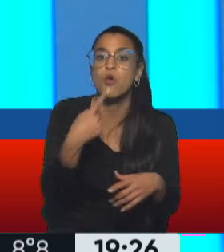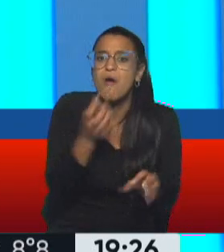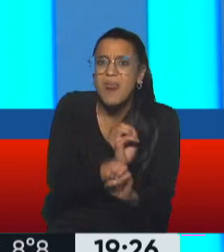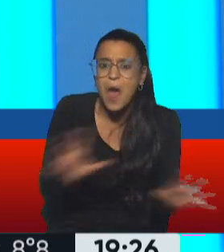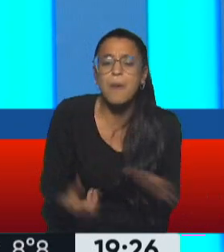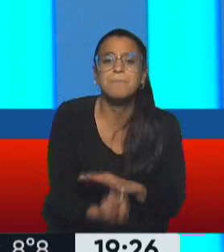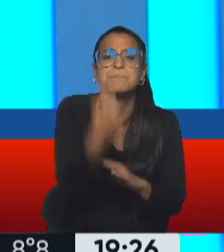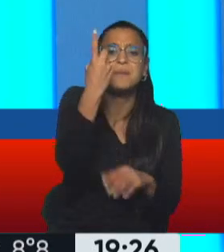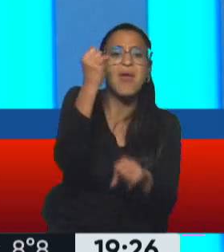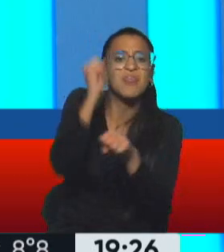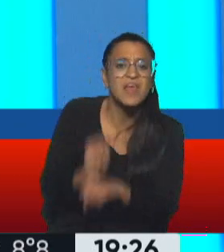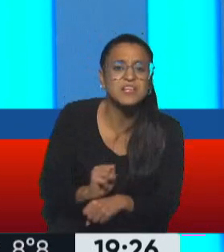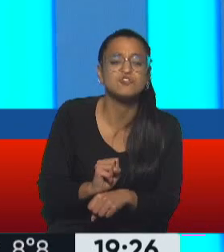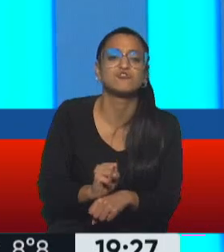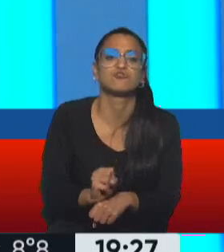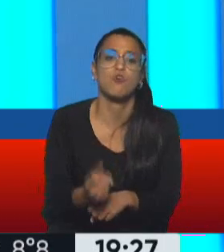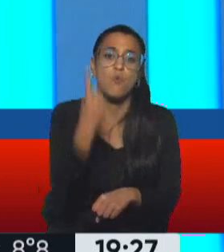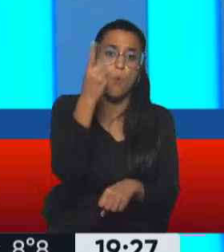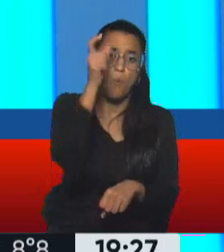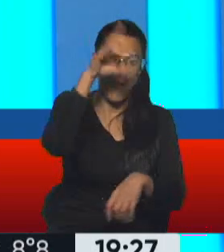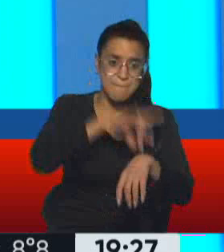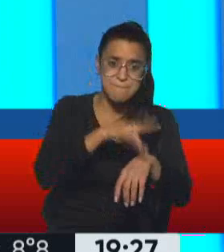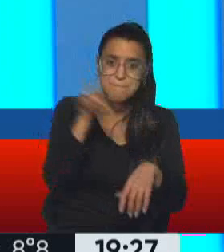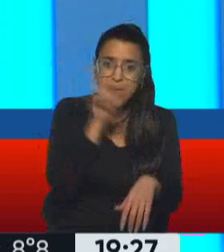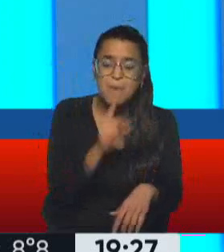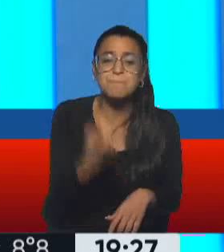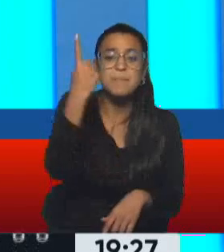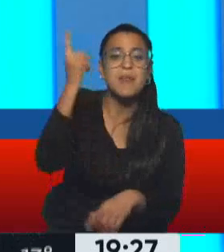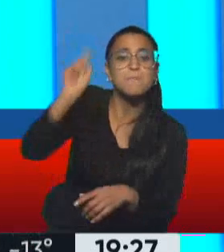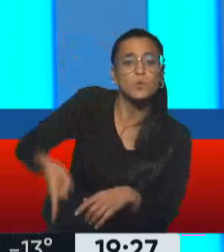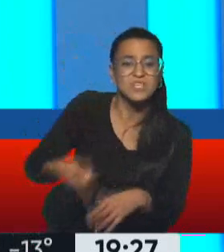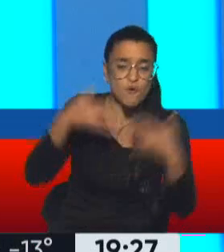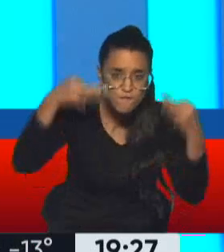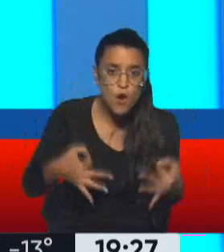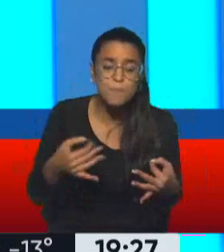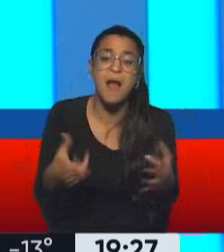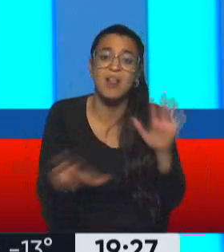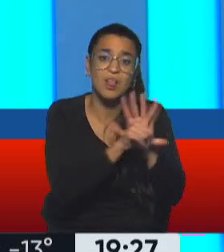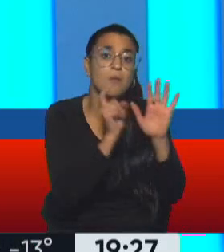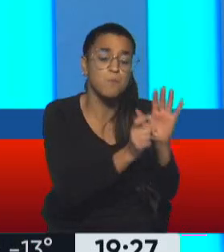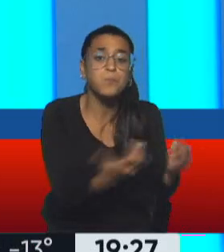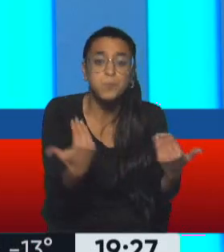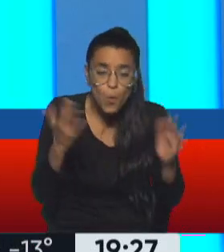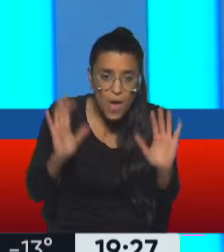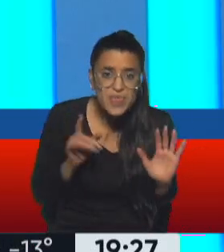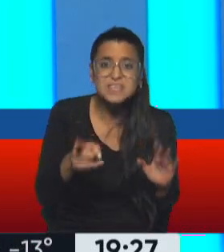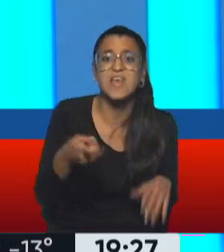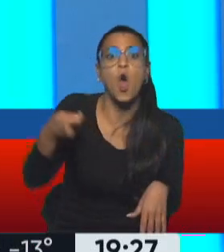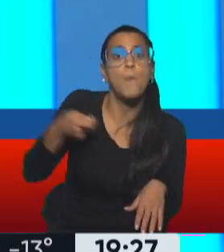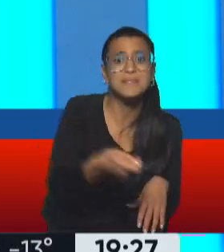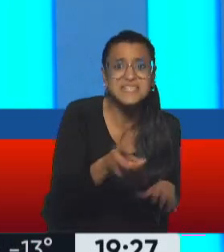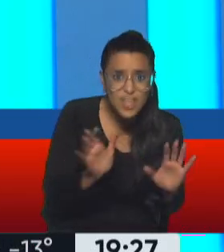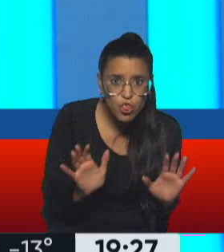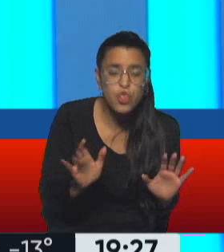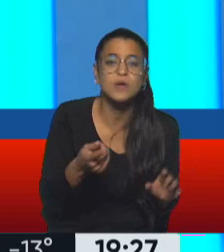la primera detención de una médica y la primera imputación formal por un delito que podría, insisto, en llegar a ser homicidio, en